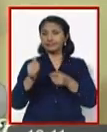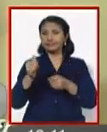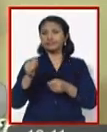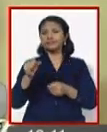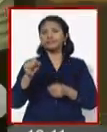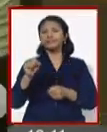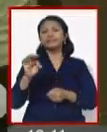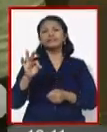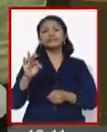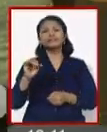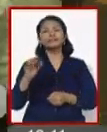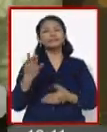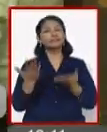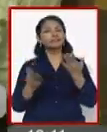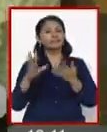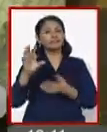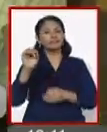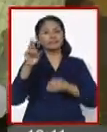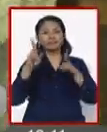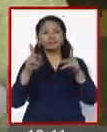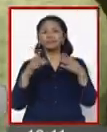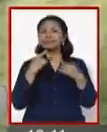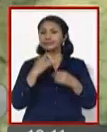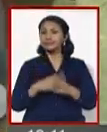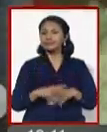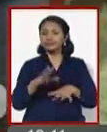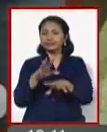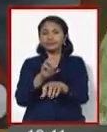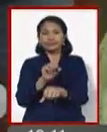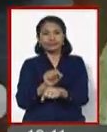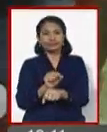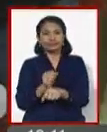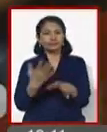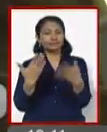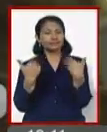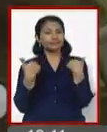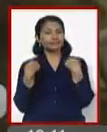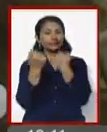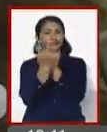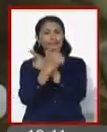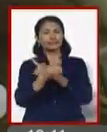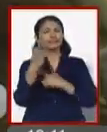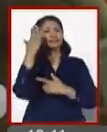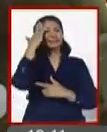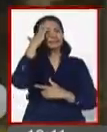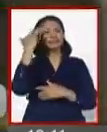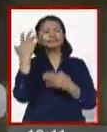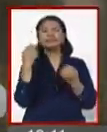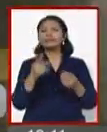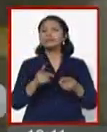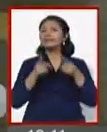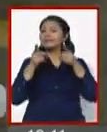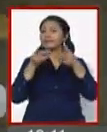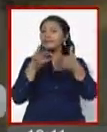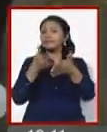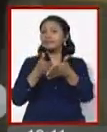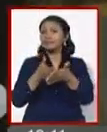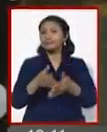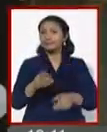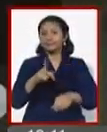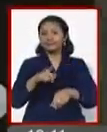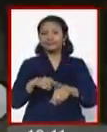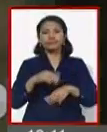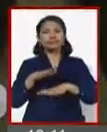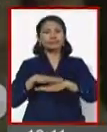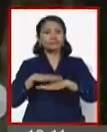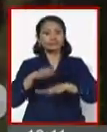ASFI informó que las cerca de 50 personas que se encontraban arrestadas tuvieron que ser liberadas por no existir denuncia en su contra, a tiempo